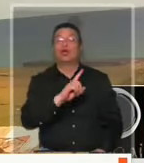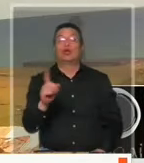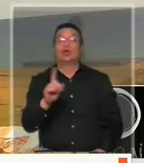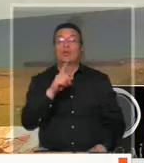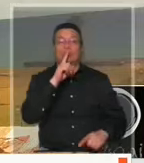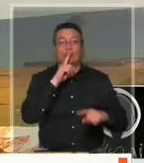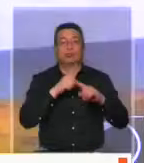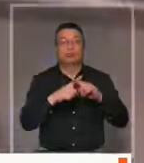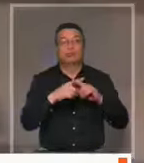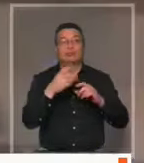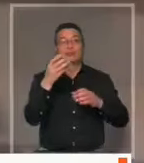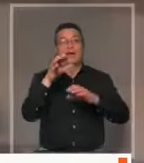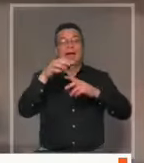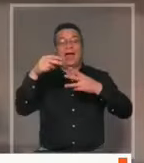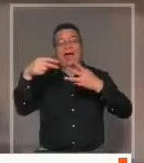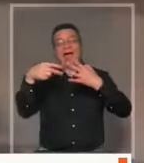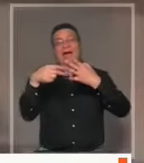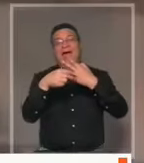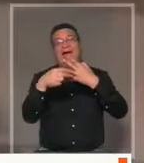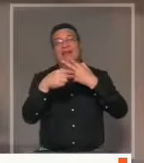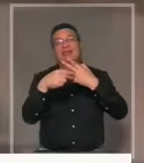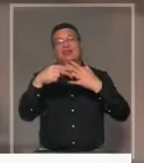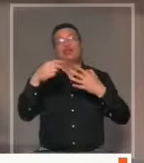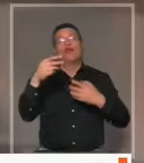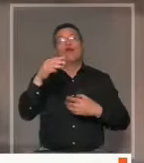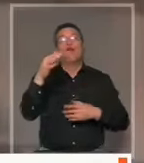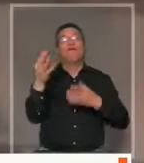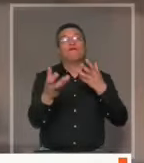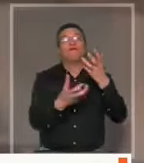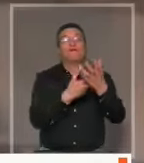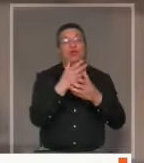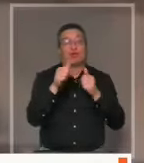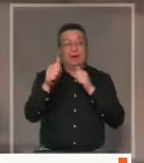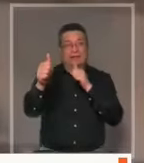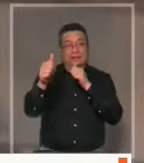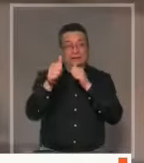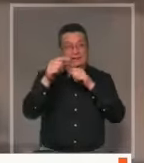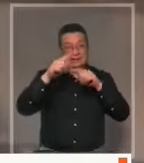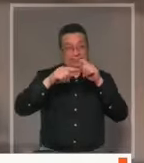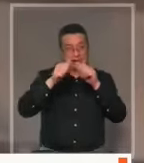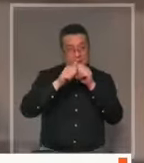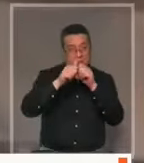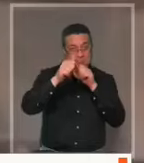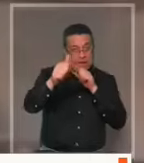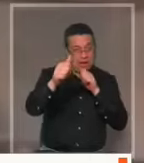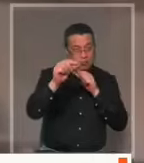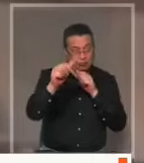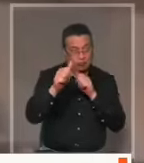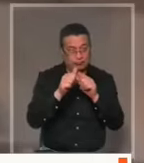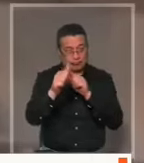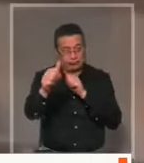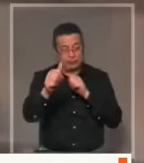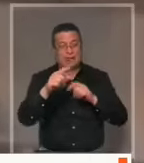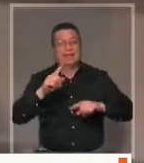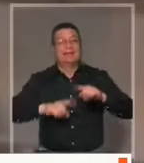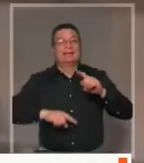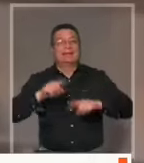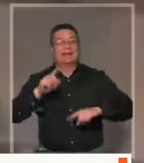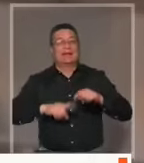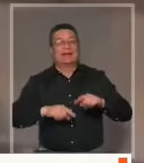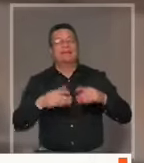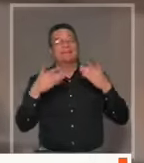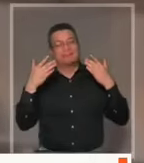llamado anillo de fuego. Está un poco más cerca de la Tierra y otras veces está un poco más lejos de la Tierra.